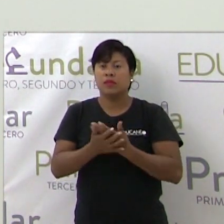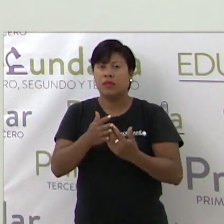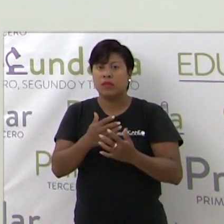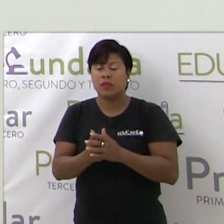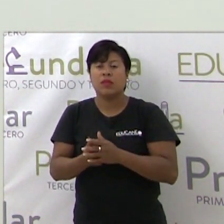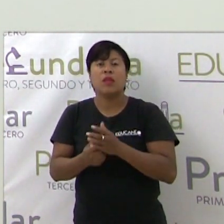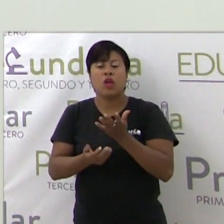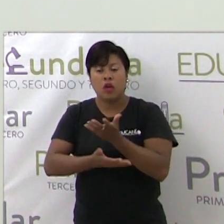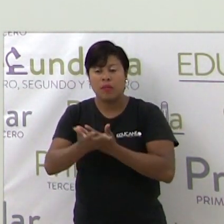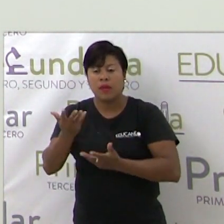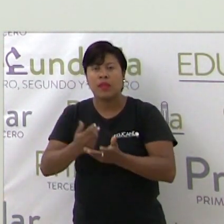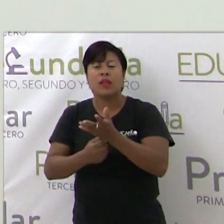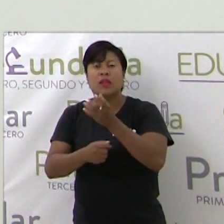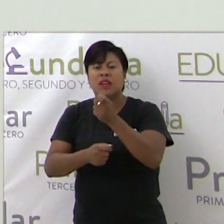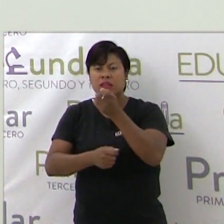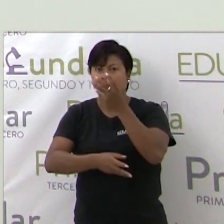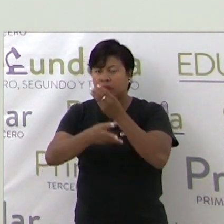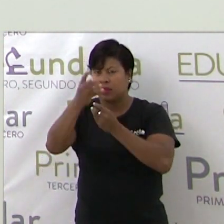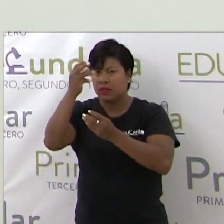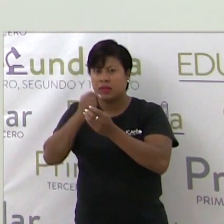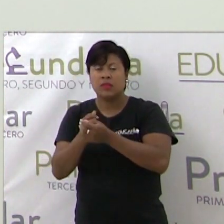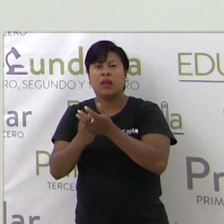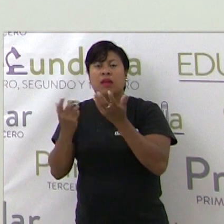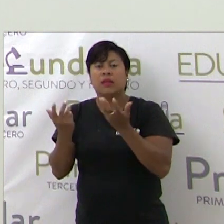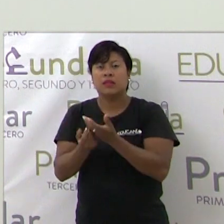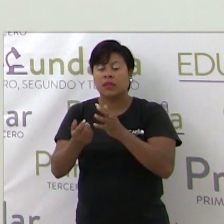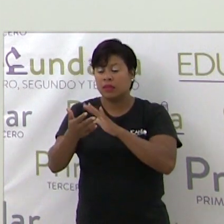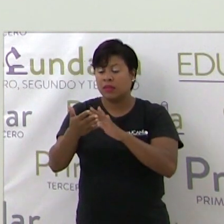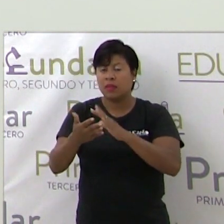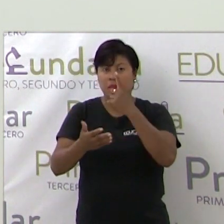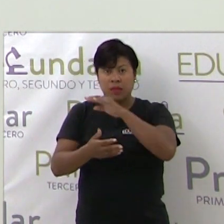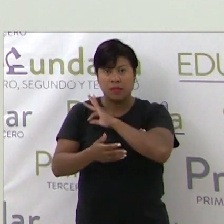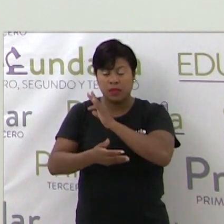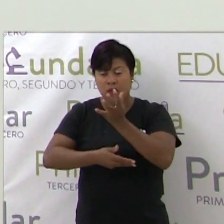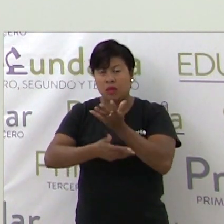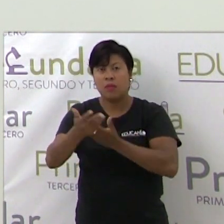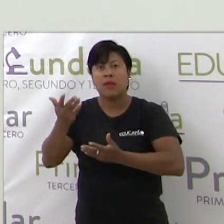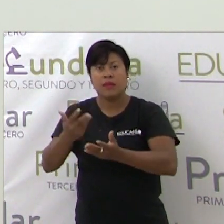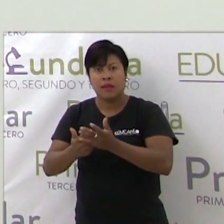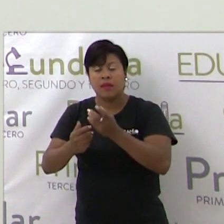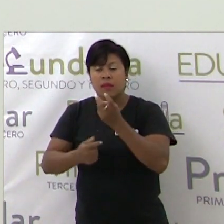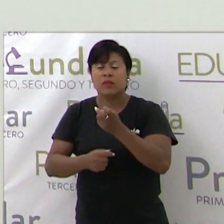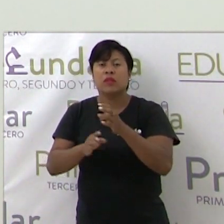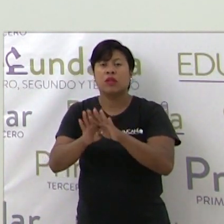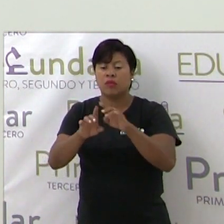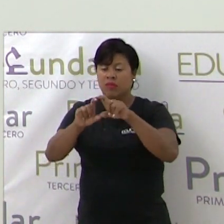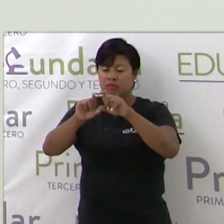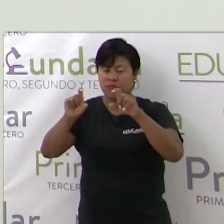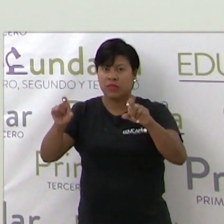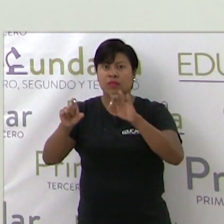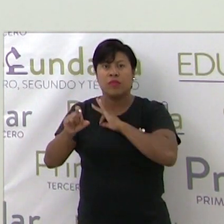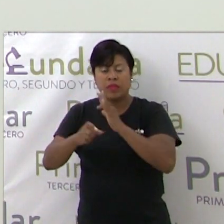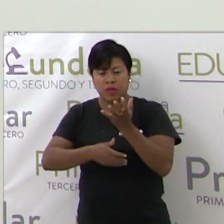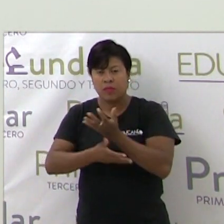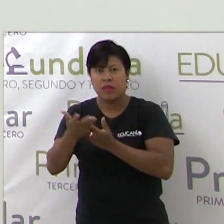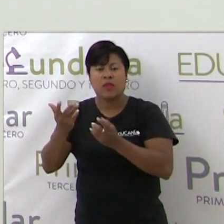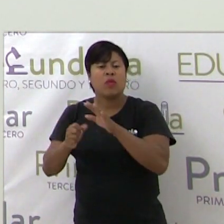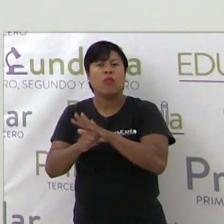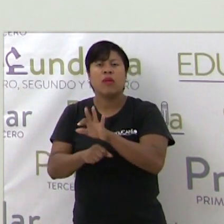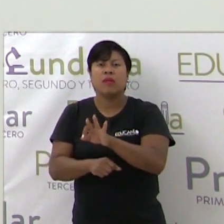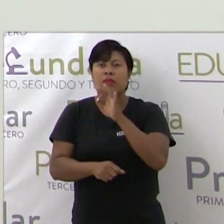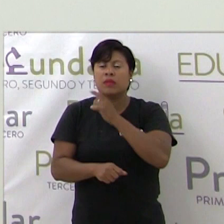los aprendizajes, hacer una lectura para compartir, una fracción de la lectura, lo que más nos haya